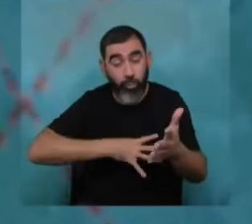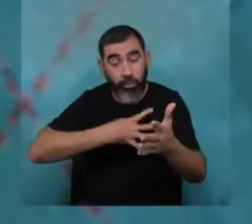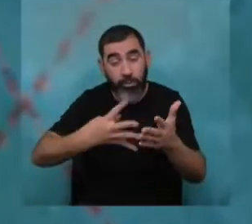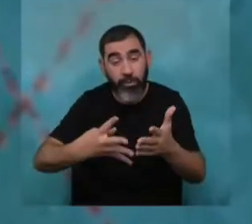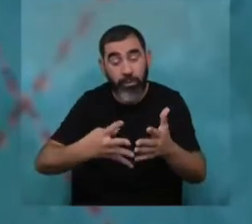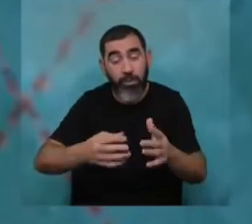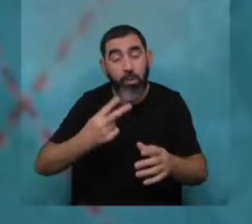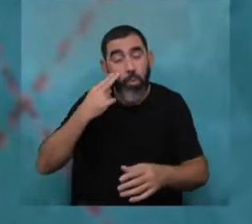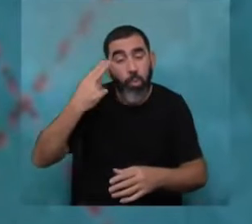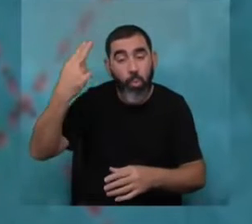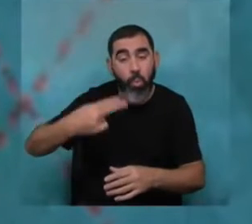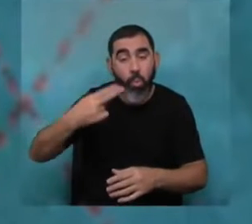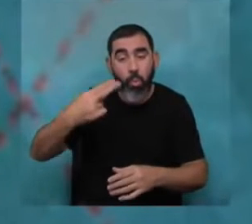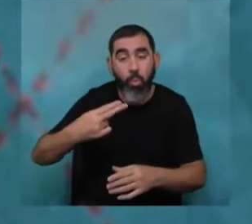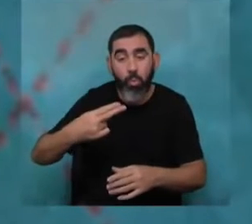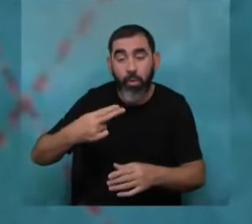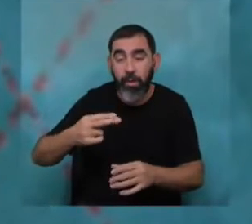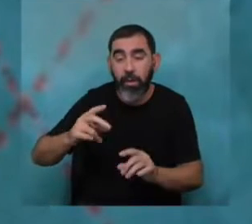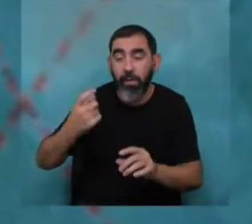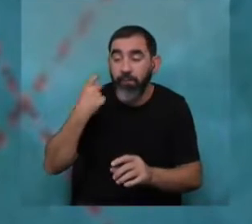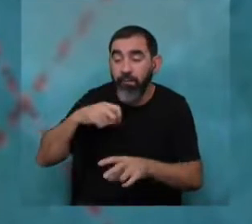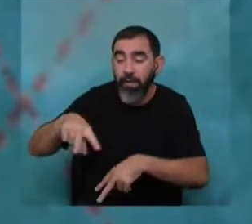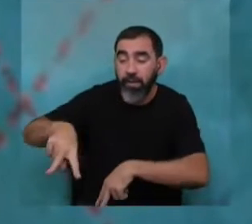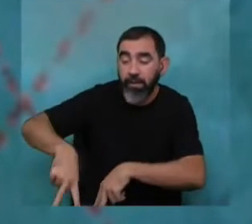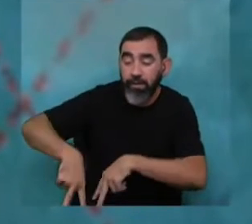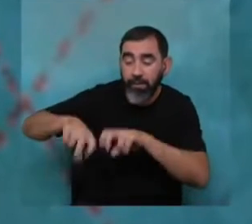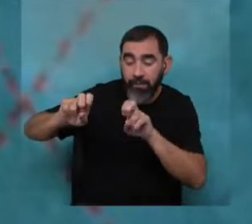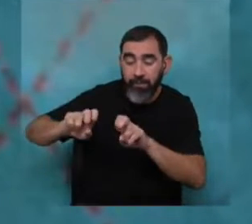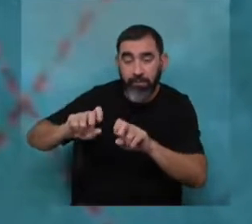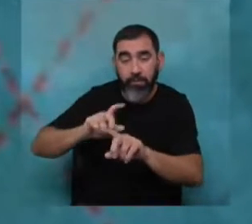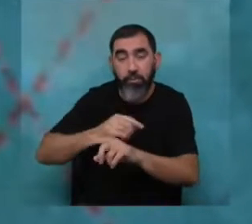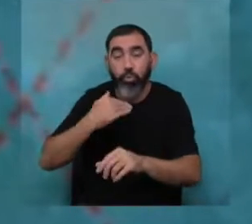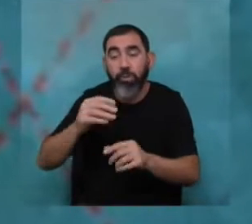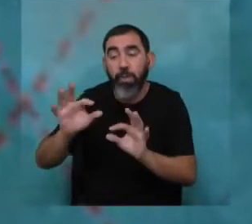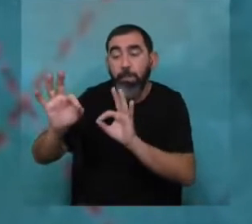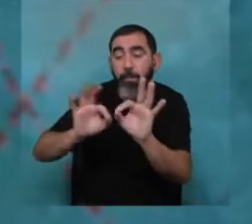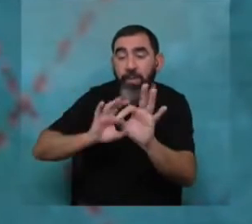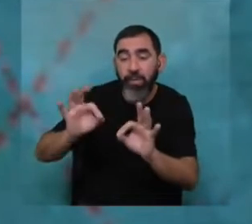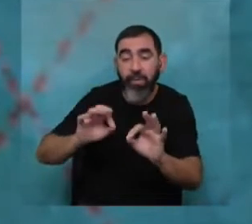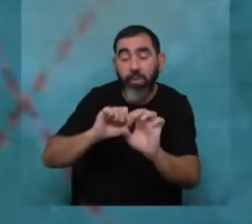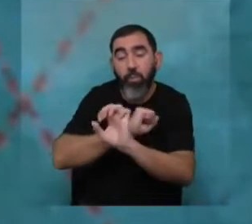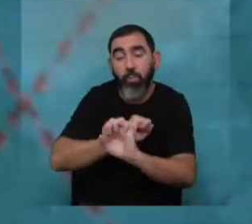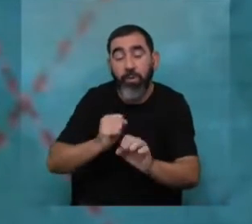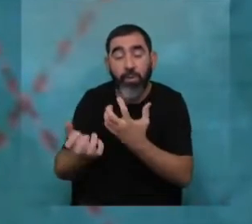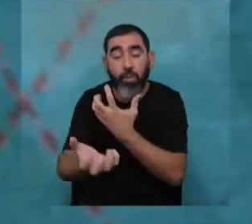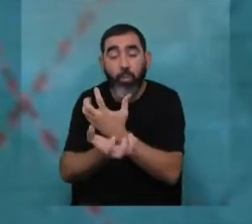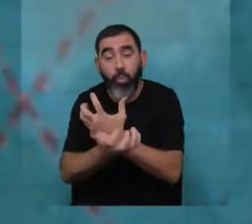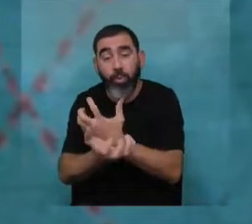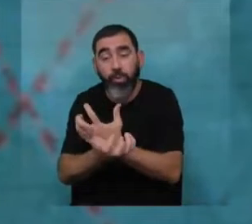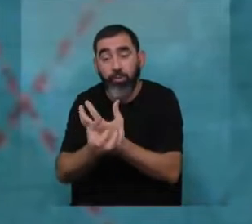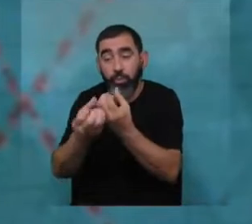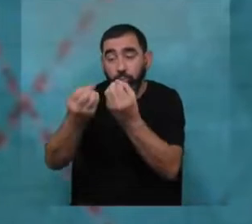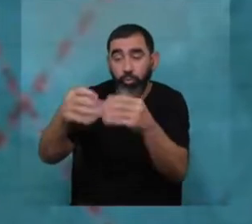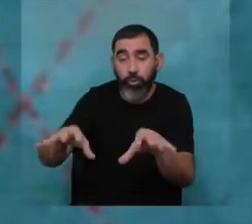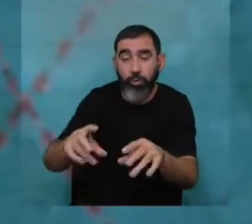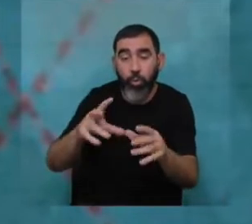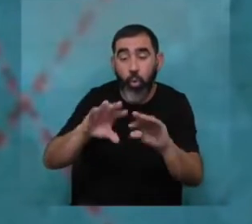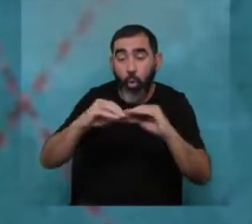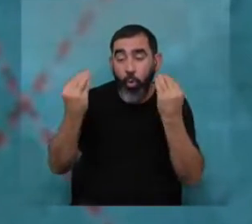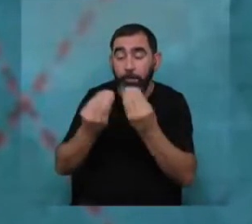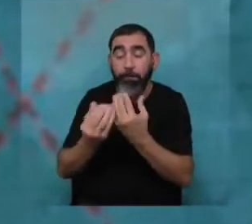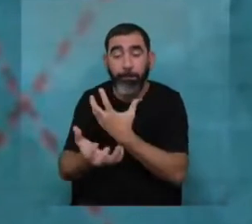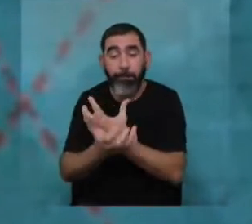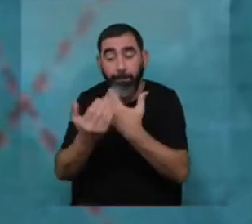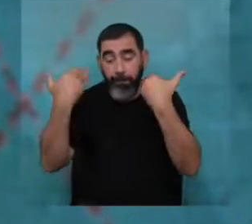no quede nunca un lugar sin excavar, justamente por la dimensión de lo que buscamos, que no sabemos qué es, incluso pueden ser restos sueltos y no un enterramiento